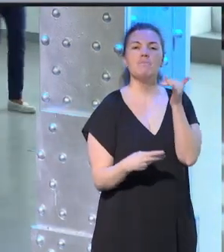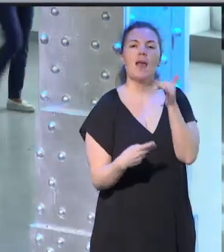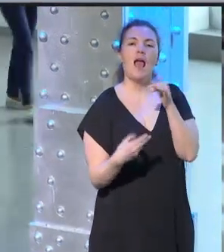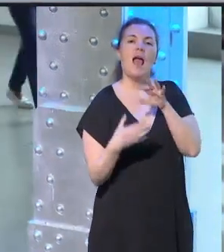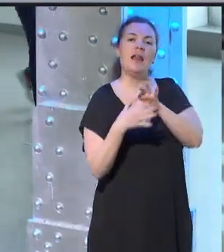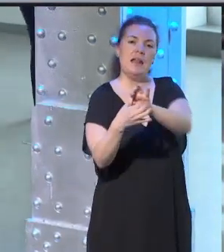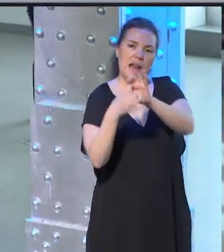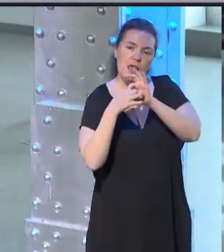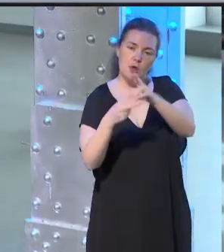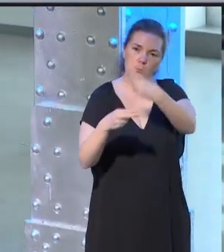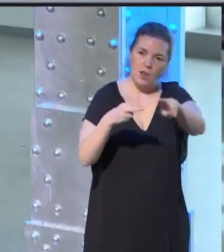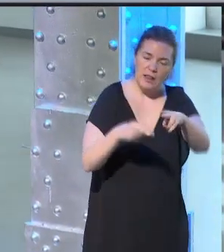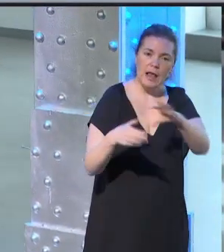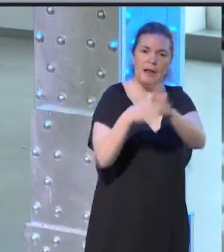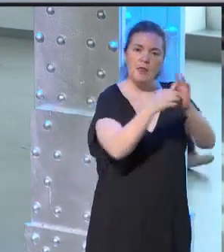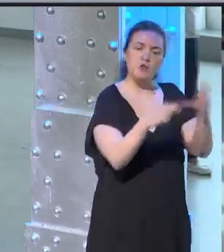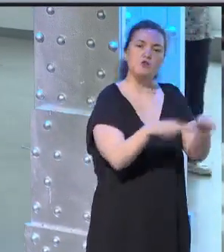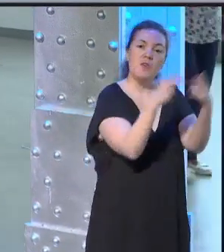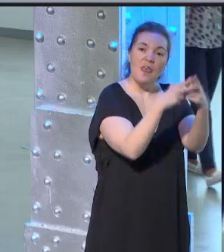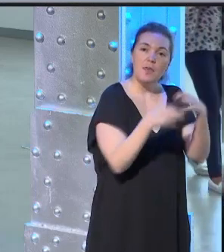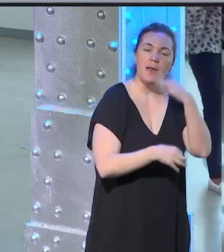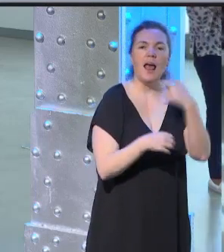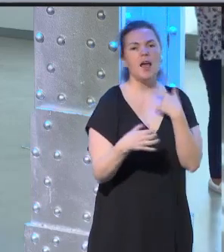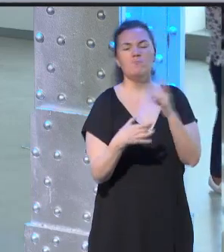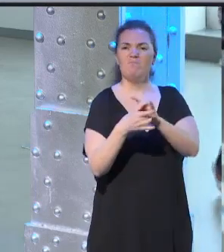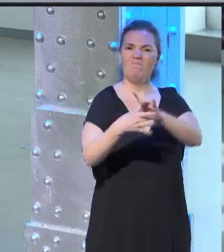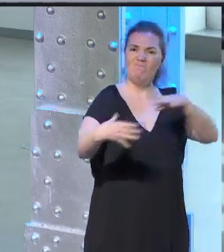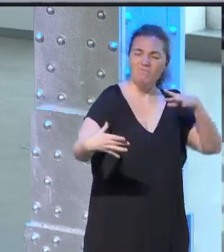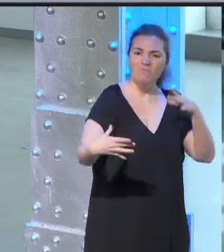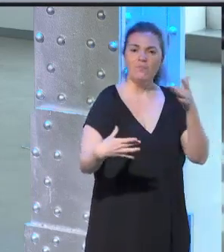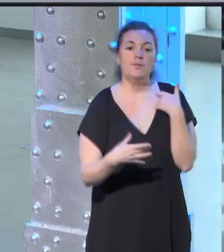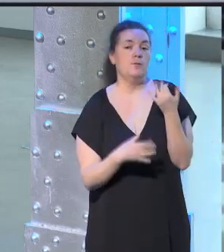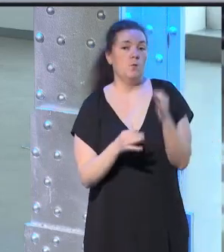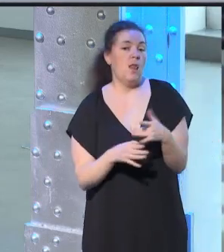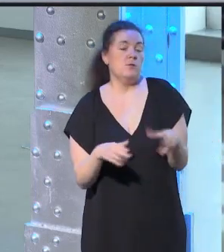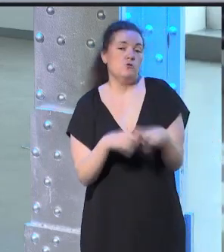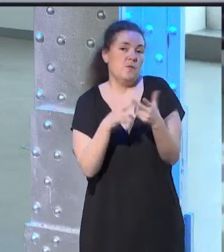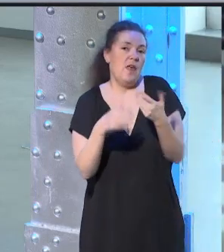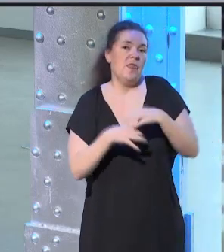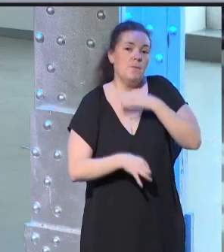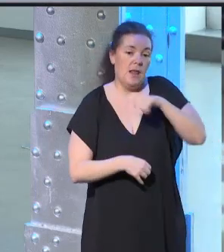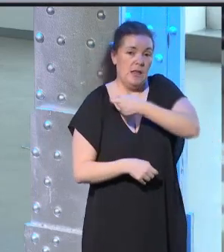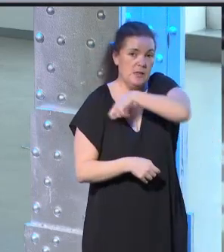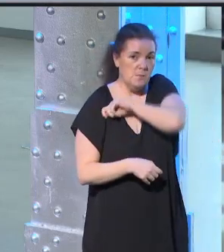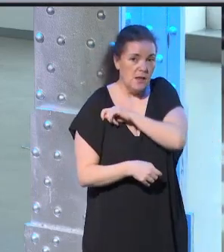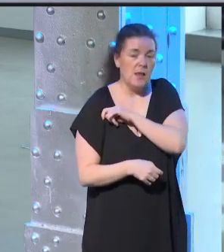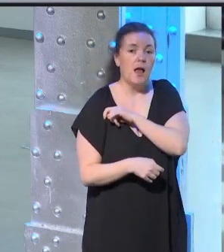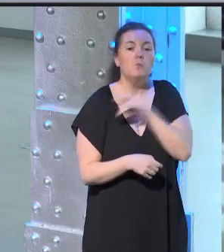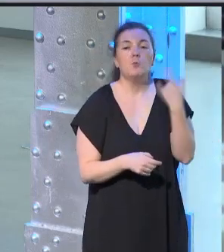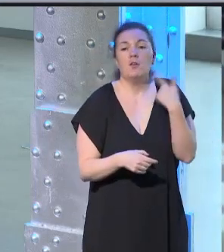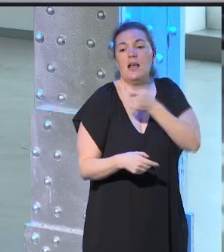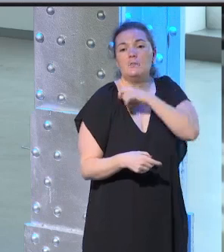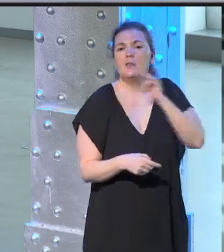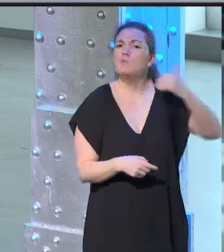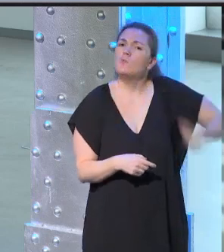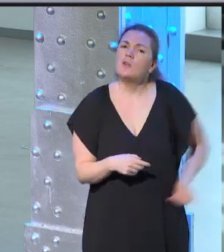la política y la sociedad civil. Como hay muchas entidades, afortunadamente, de la sociedad civil en España, porque es rica en